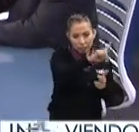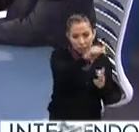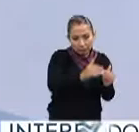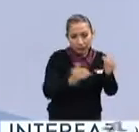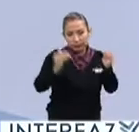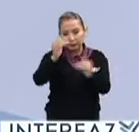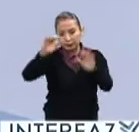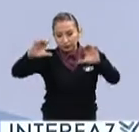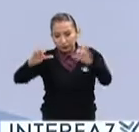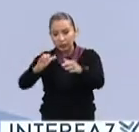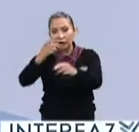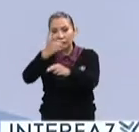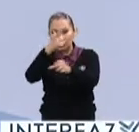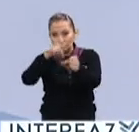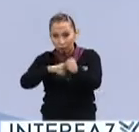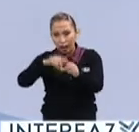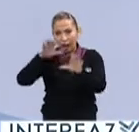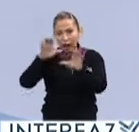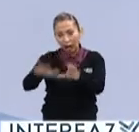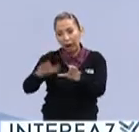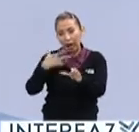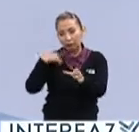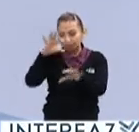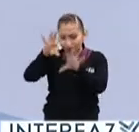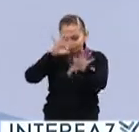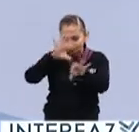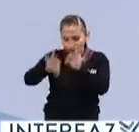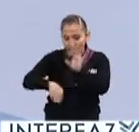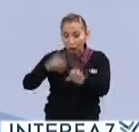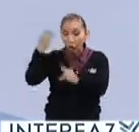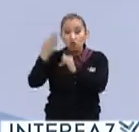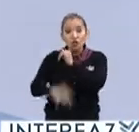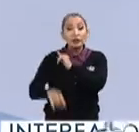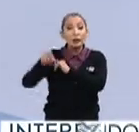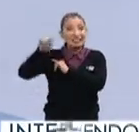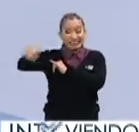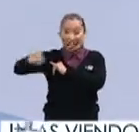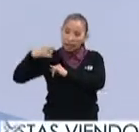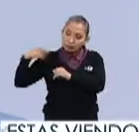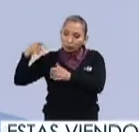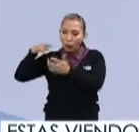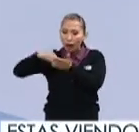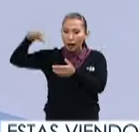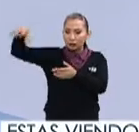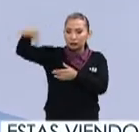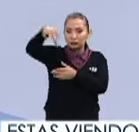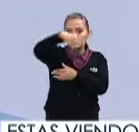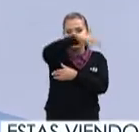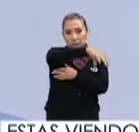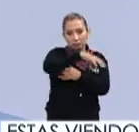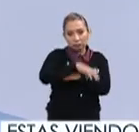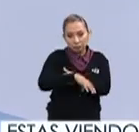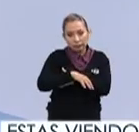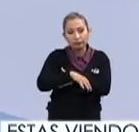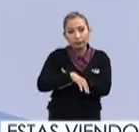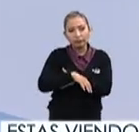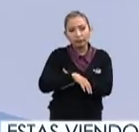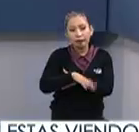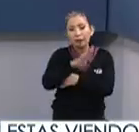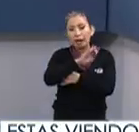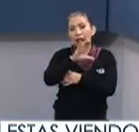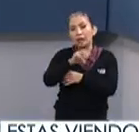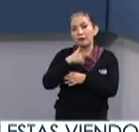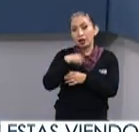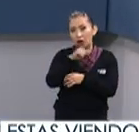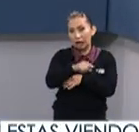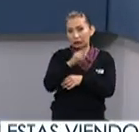vamos con la fase nacional, que ya son los eliminatorios, y por último ya en las sedes que se desarrolla. Sedes. Sí, Baja California,